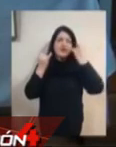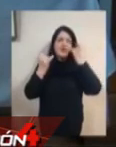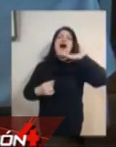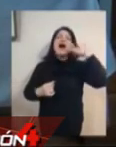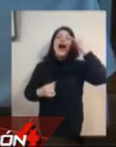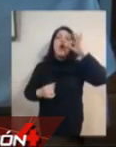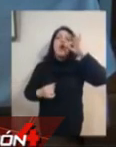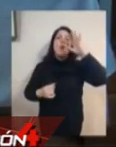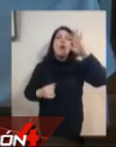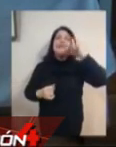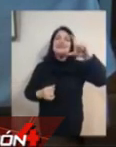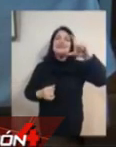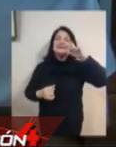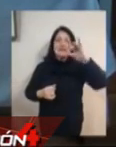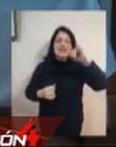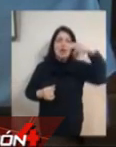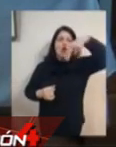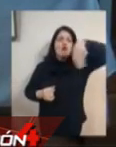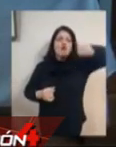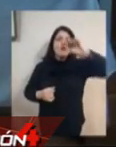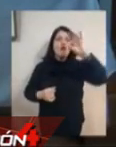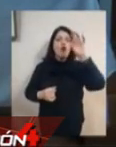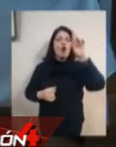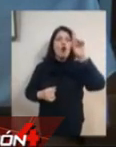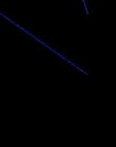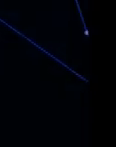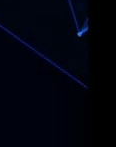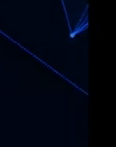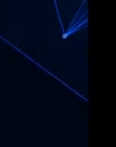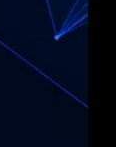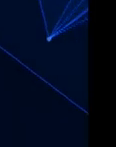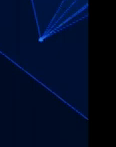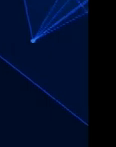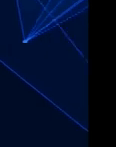Jacobasi y Ñorquinco. A partir de ahí se distribuye todos los operativos.